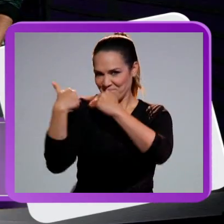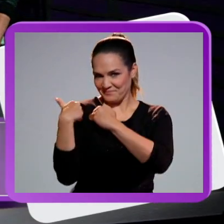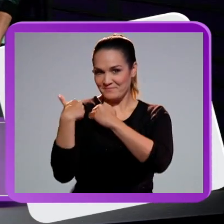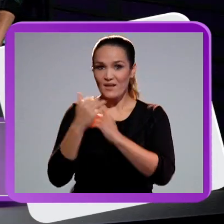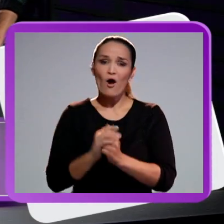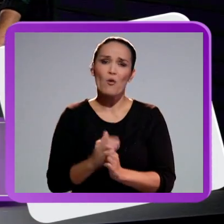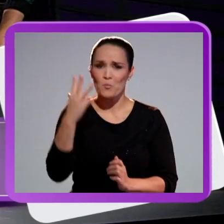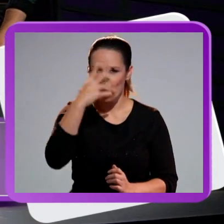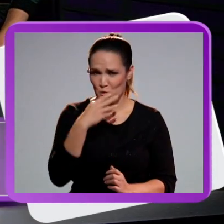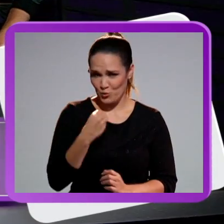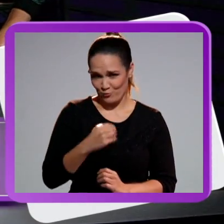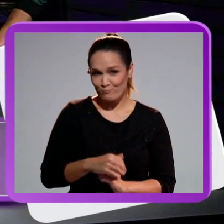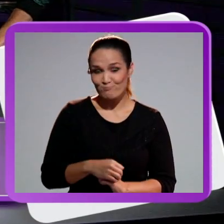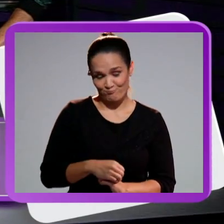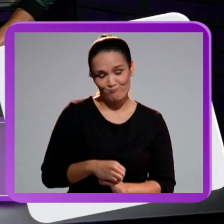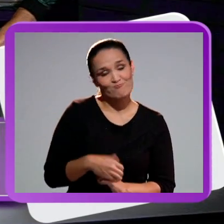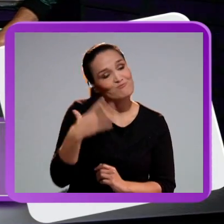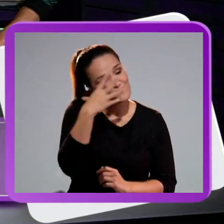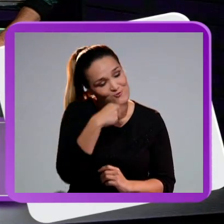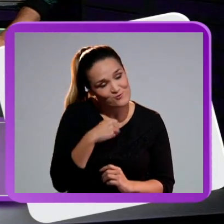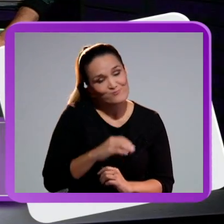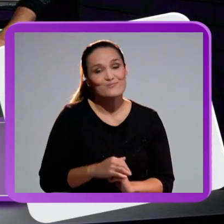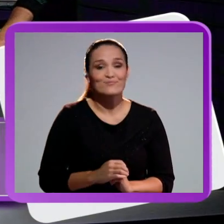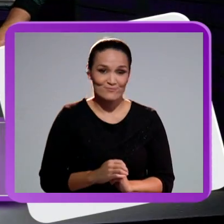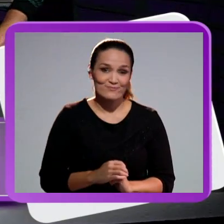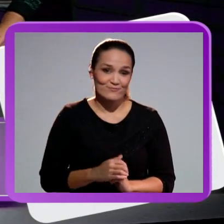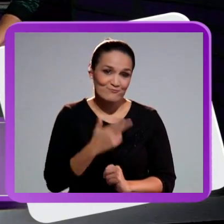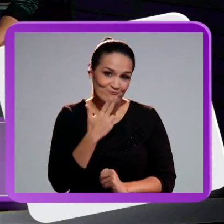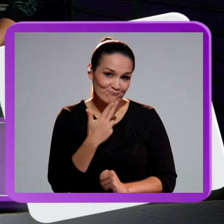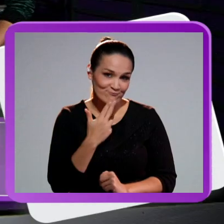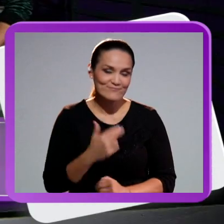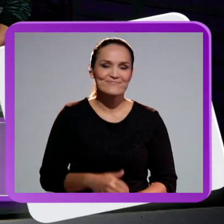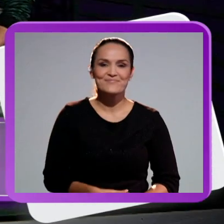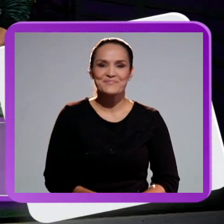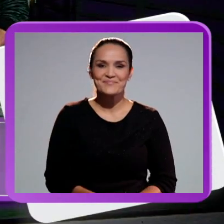pero eso me parece muy bonito. Muy tierno.